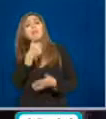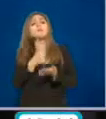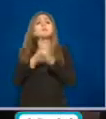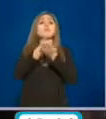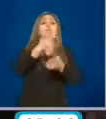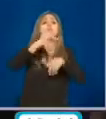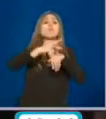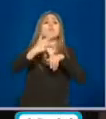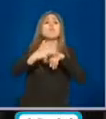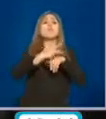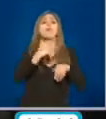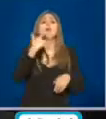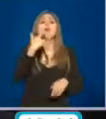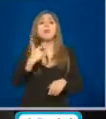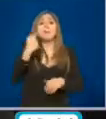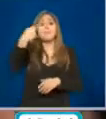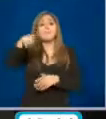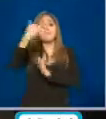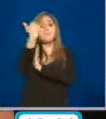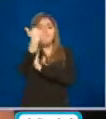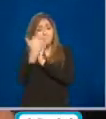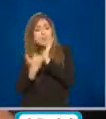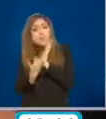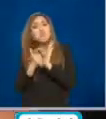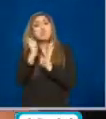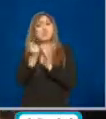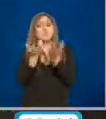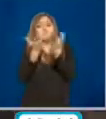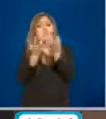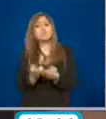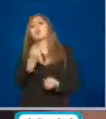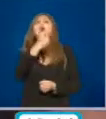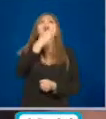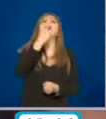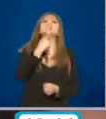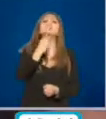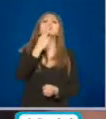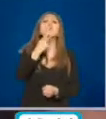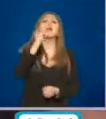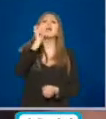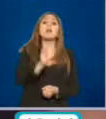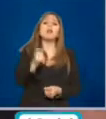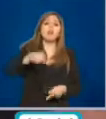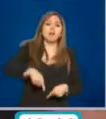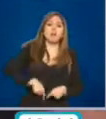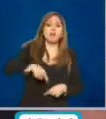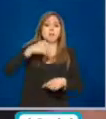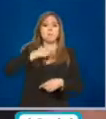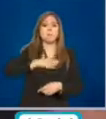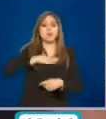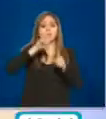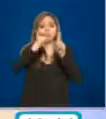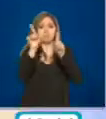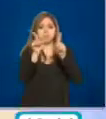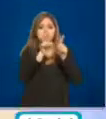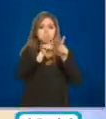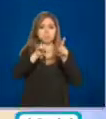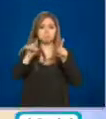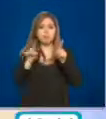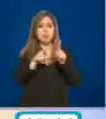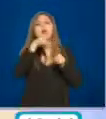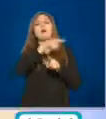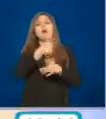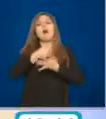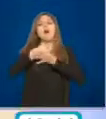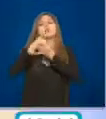a que se reduzca la absorción de la glucosa o del azúcar a nivel intestinal. Entonces es un alimento